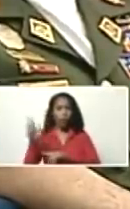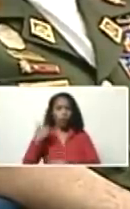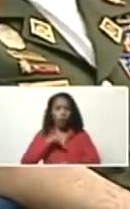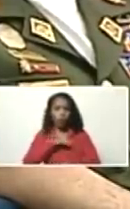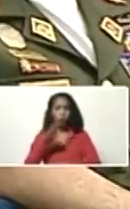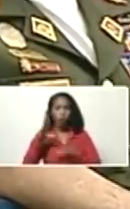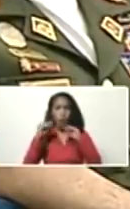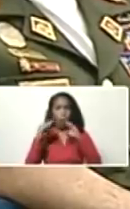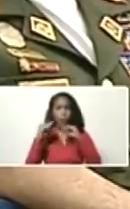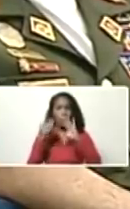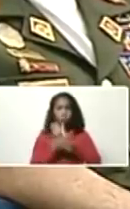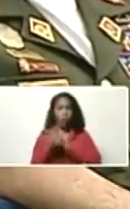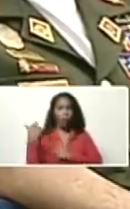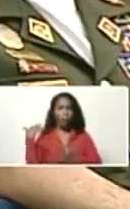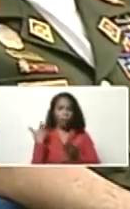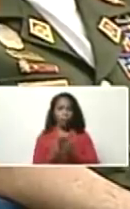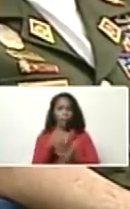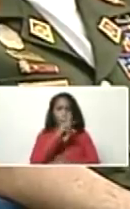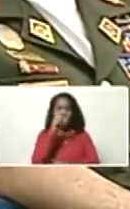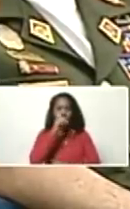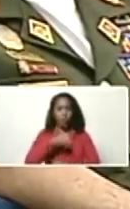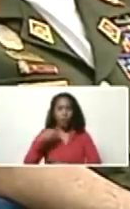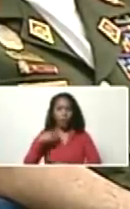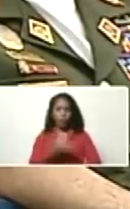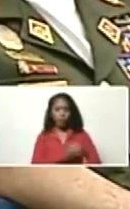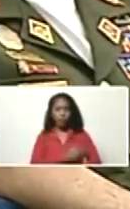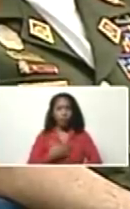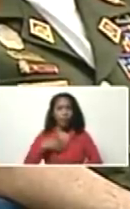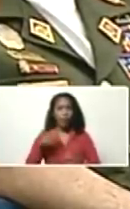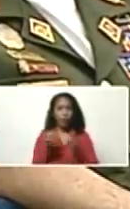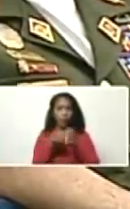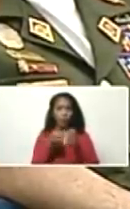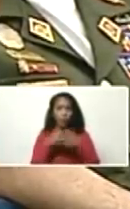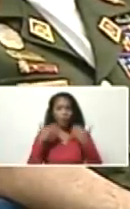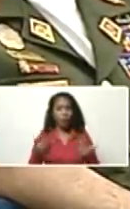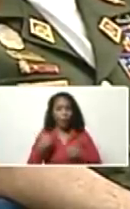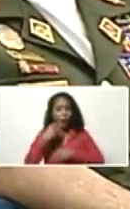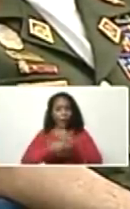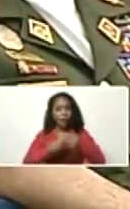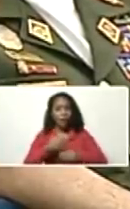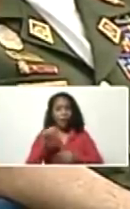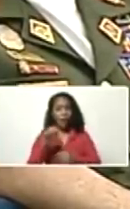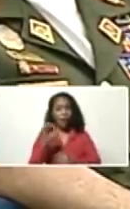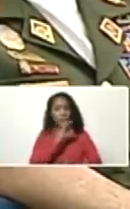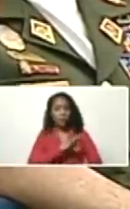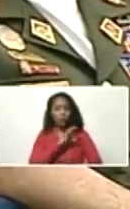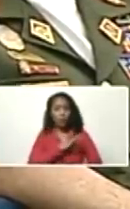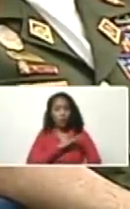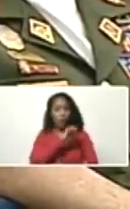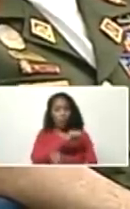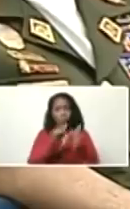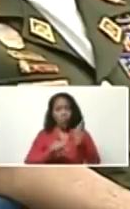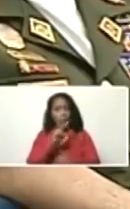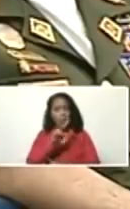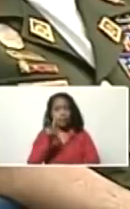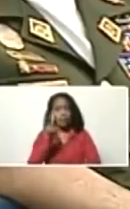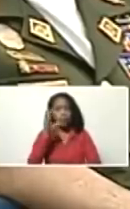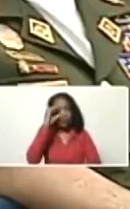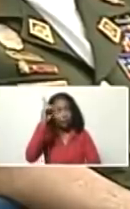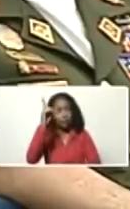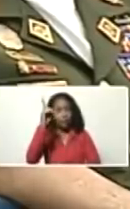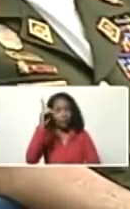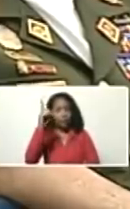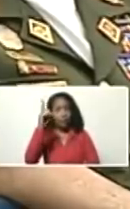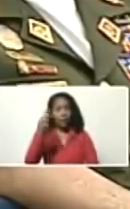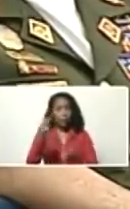hablado estos 20 años, presidente, en el seno de la comisión que encabeza la señora vicepresidenta ejecutiva, Delcy Rodríguez, la integra el señor ministro de